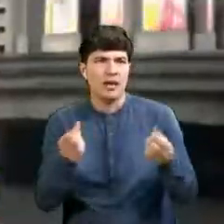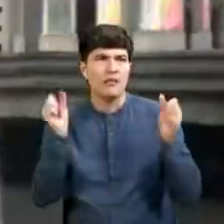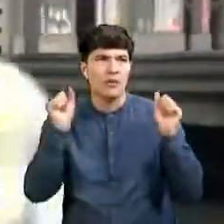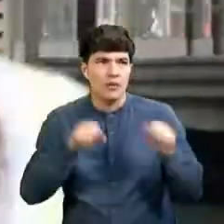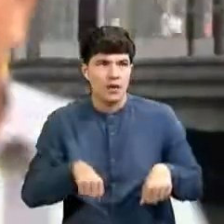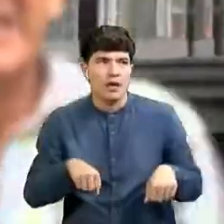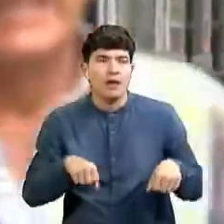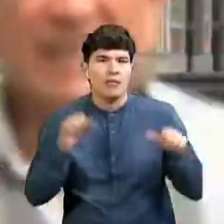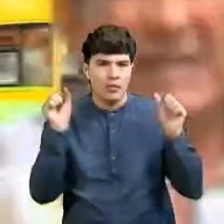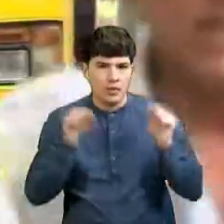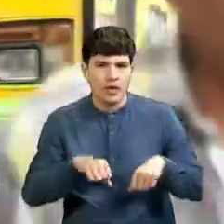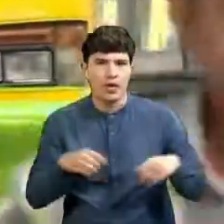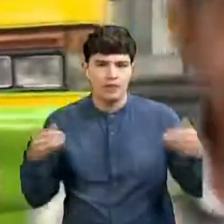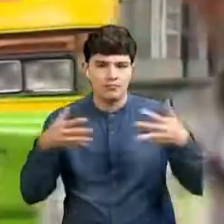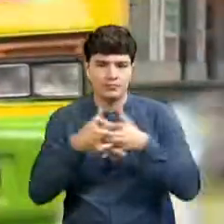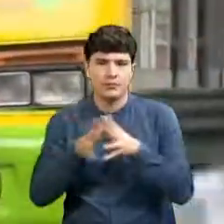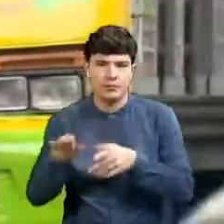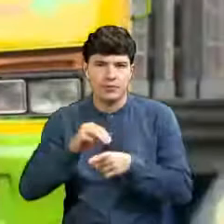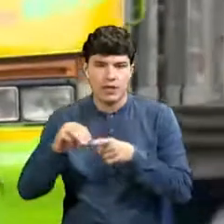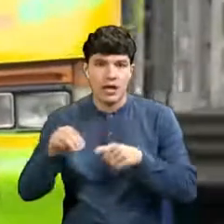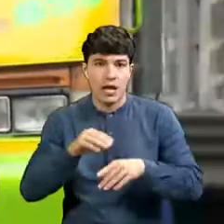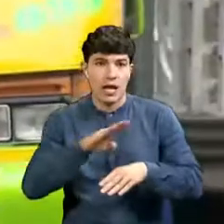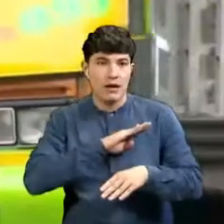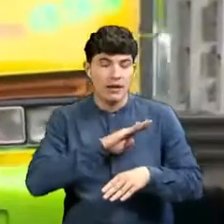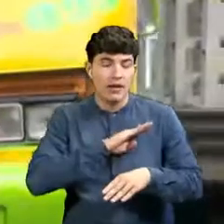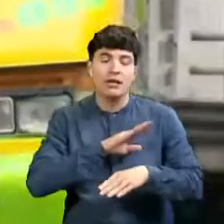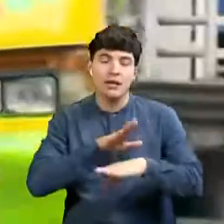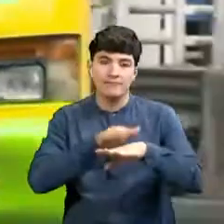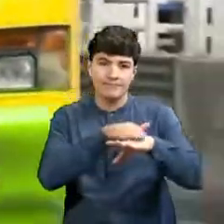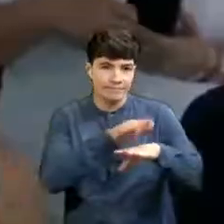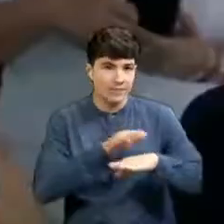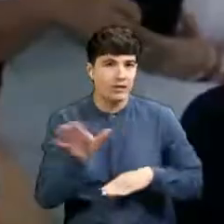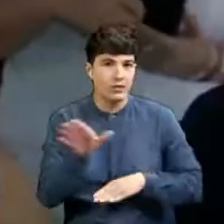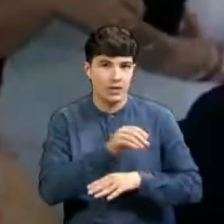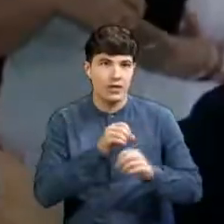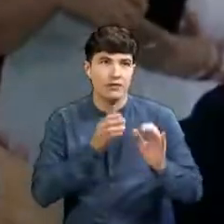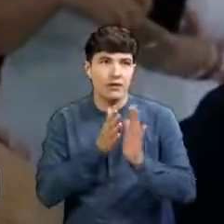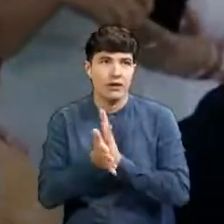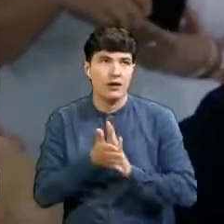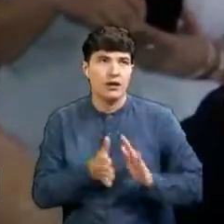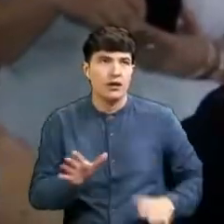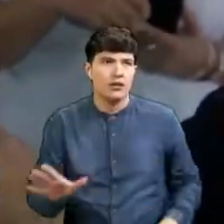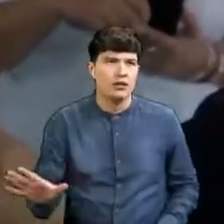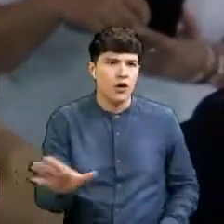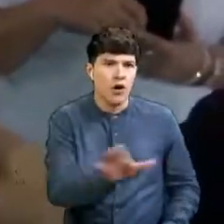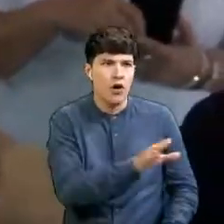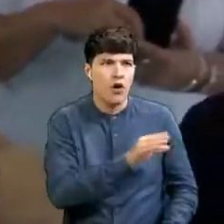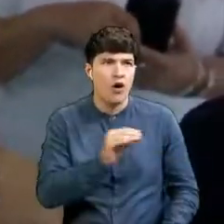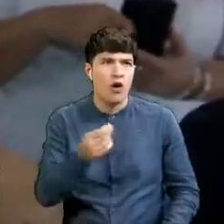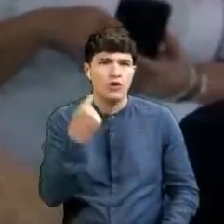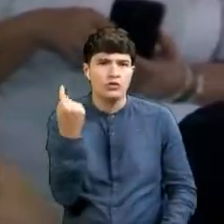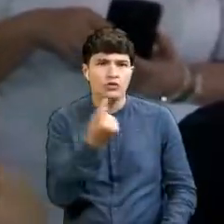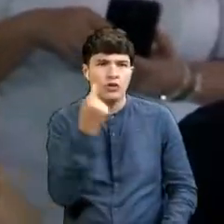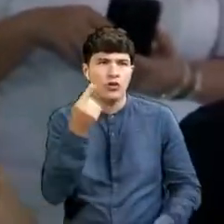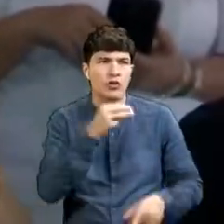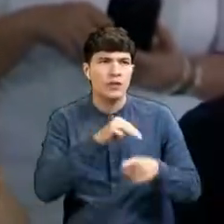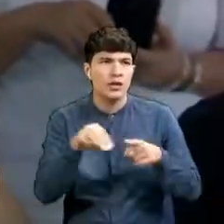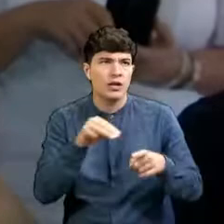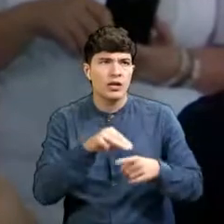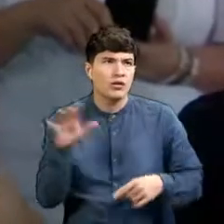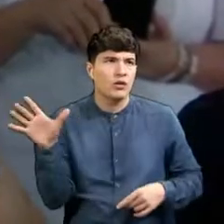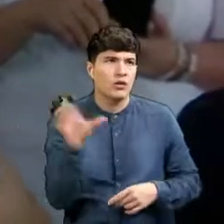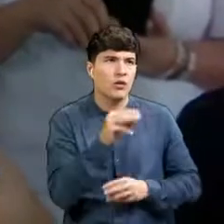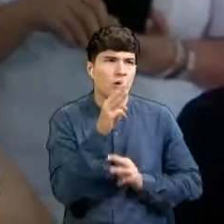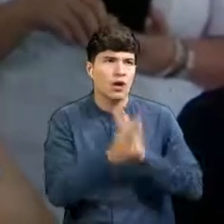alimentadores de metrolínea el anuncio lo hizo el alcalde rodolfo hernández todos queda solamente metro línea y todo el mundo